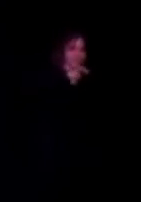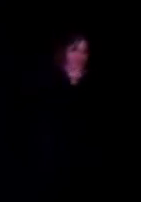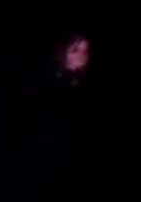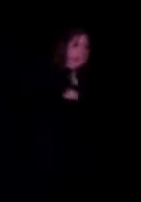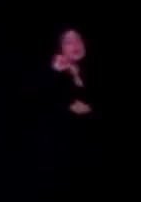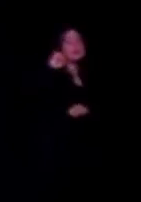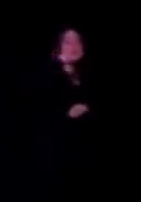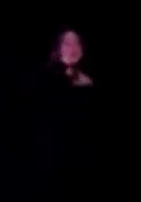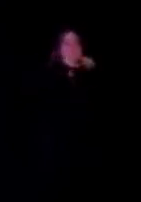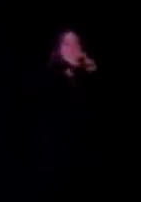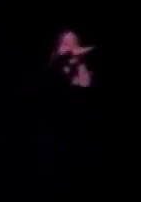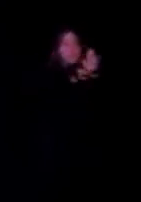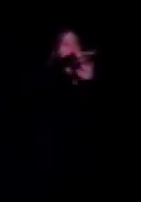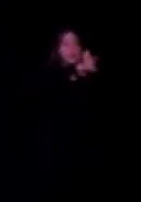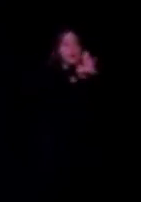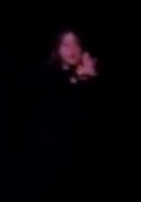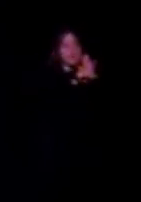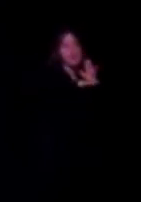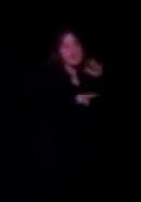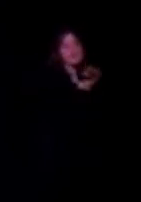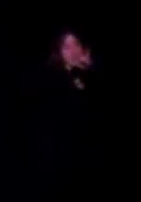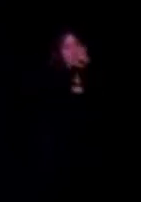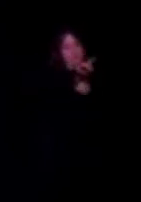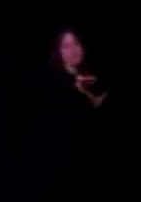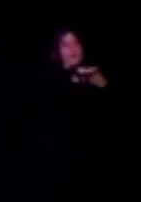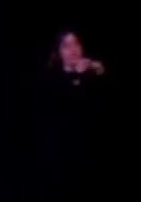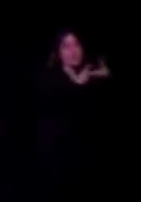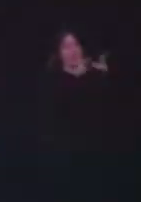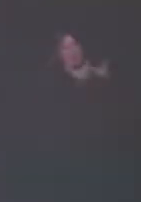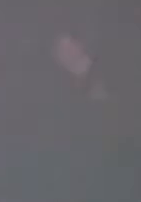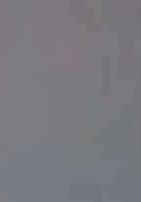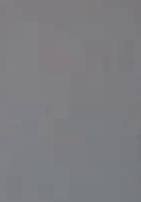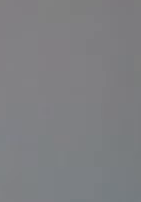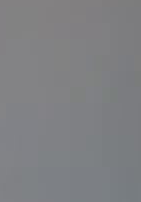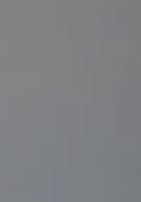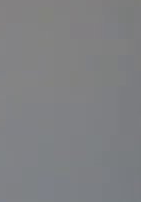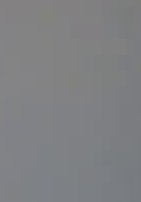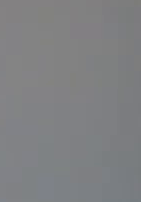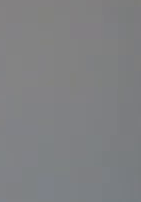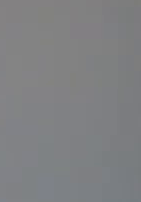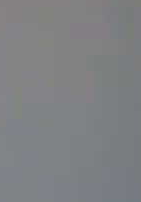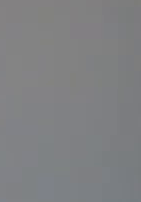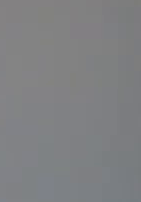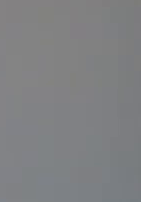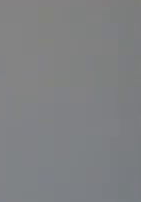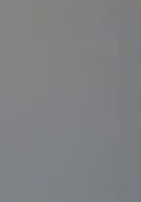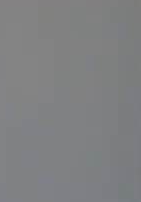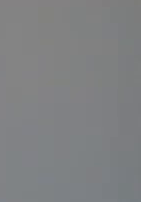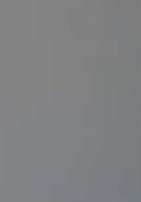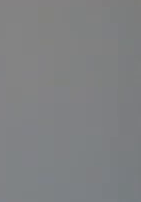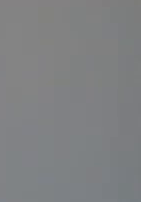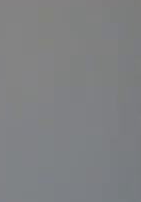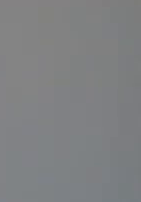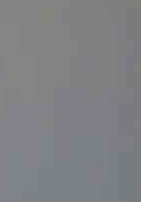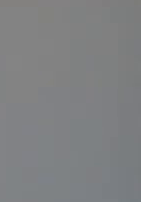el programa de desarrollo de la adaptación social que luego ha tenido otros nombres en este programa tuve un encuentro